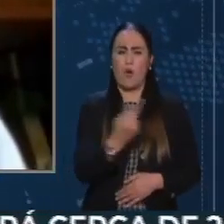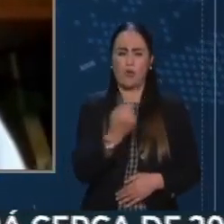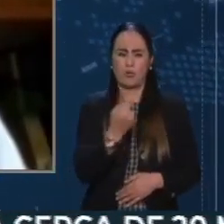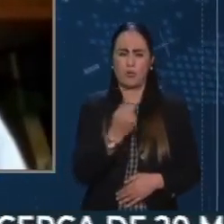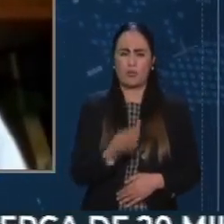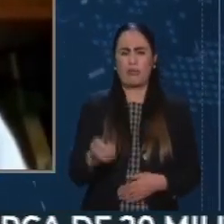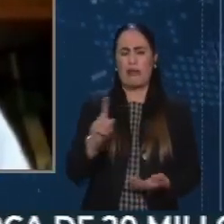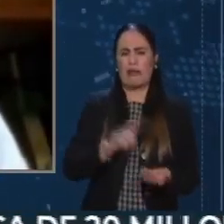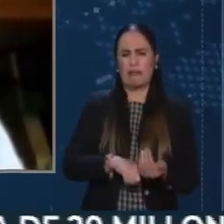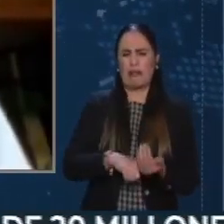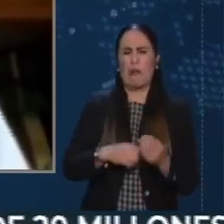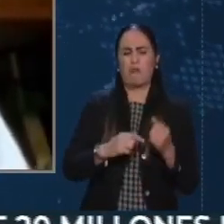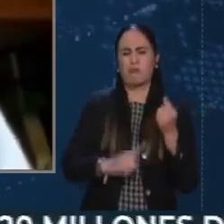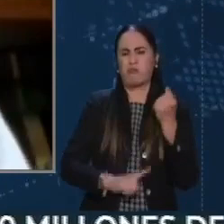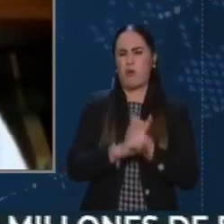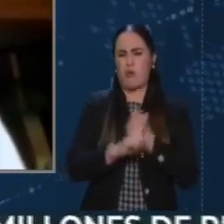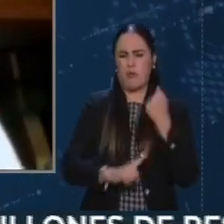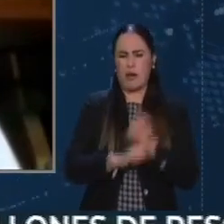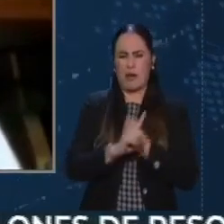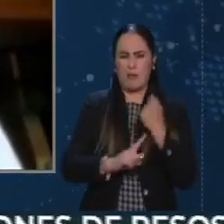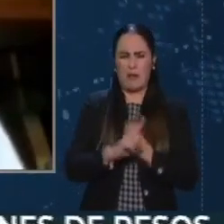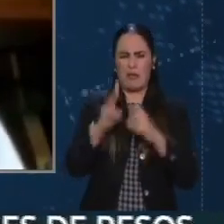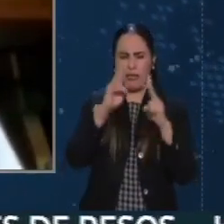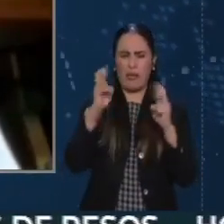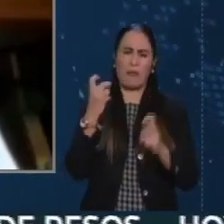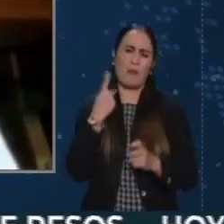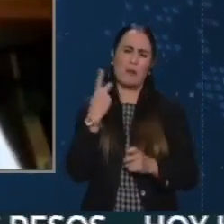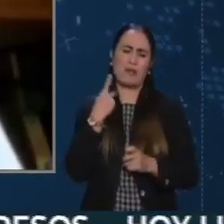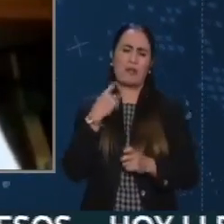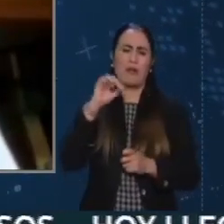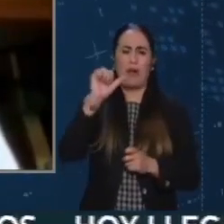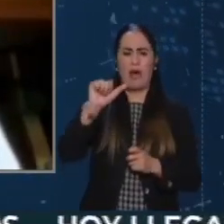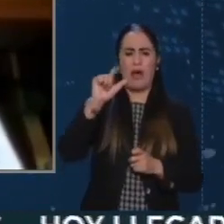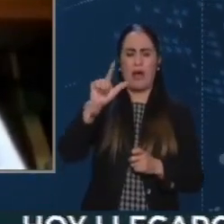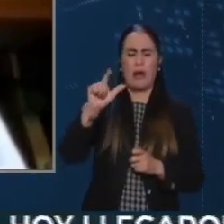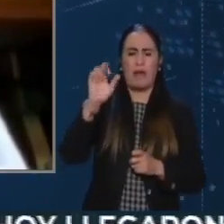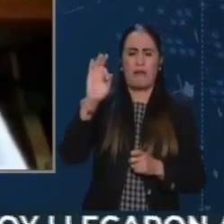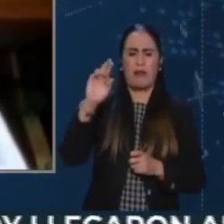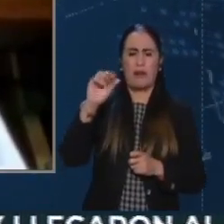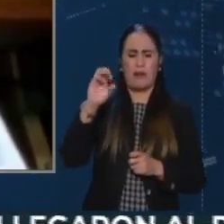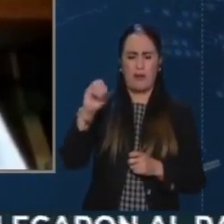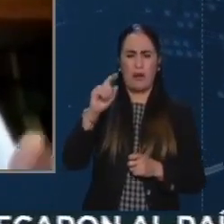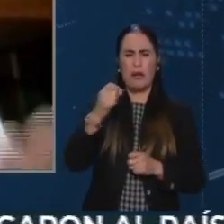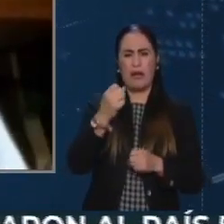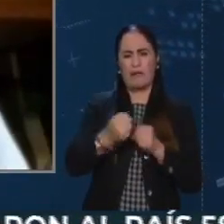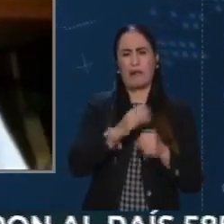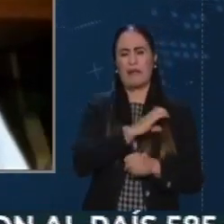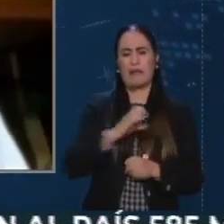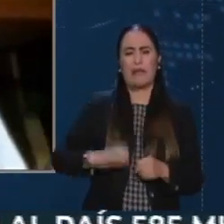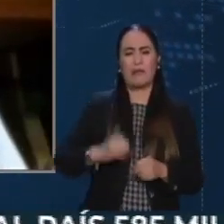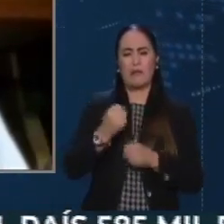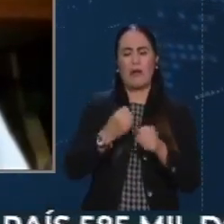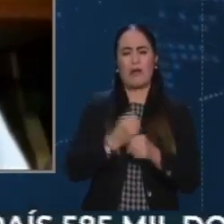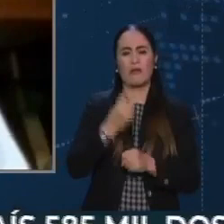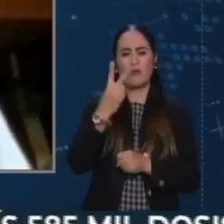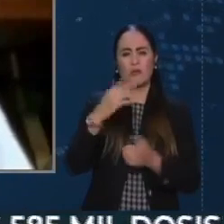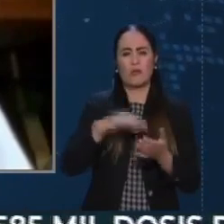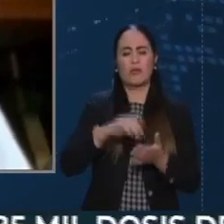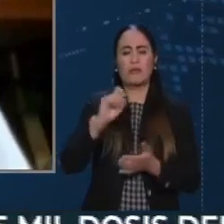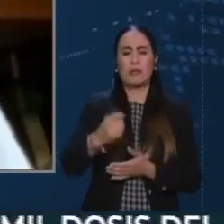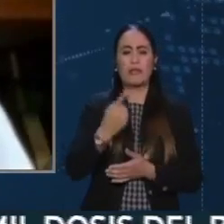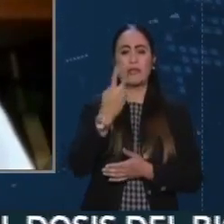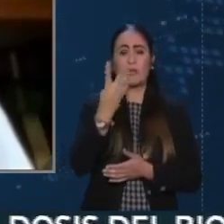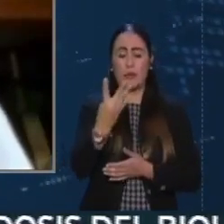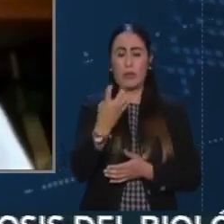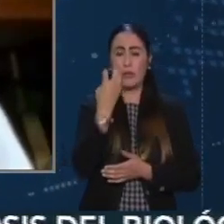fondo político muy grande porque Enrique Alfaro aspira a ser candidato presidencial en el 2024, entonces eso afecta al Estado.